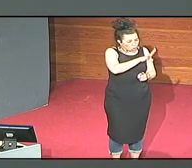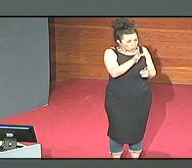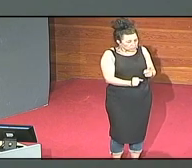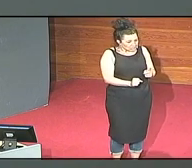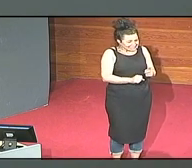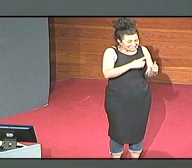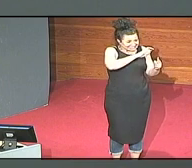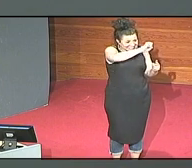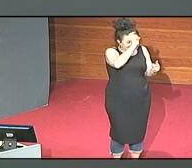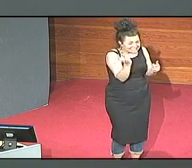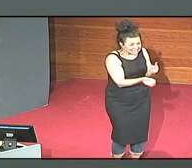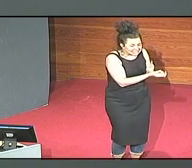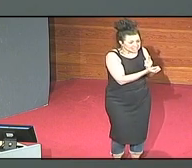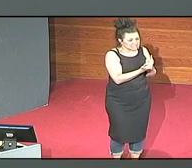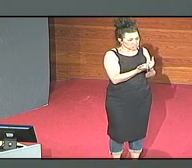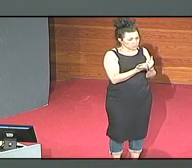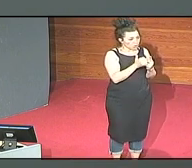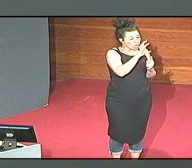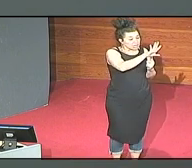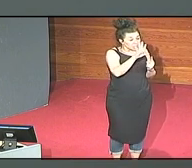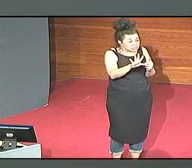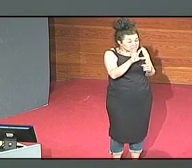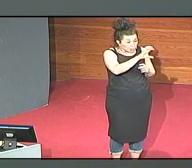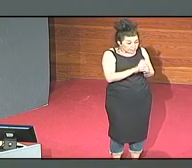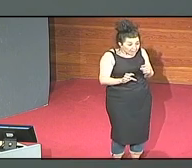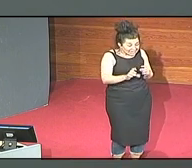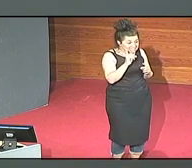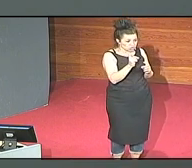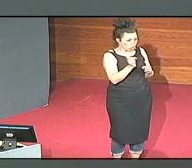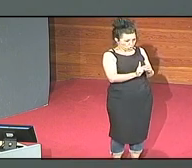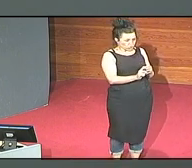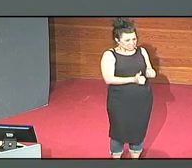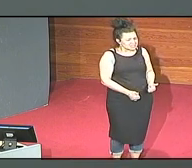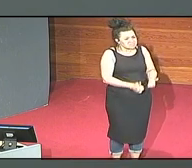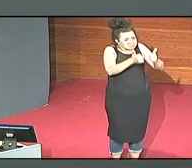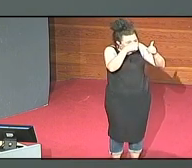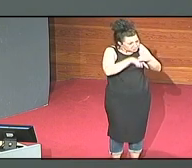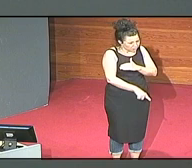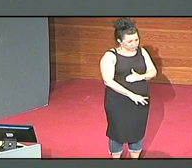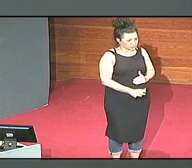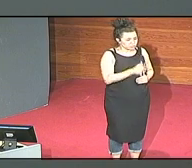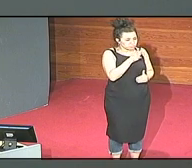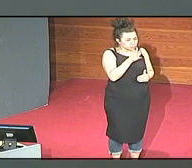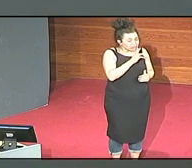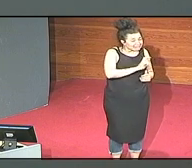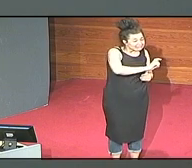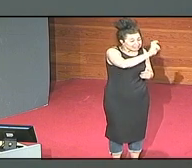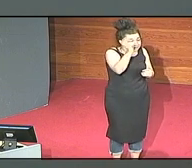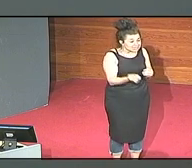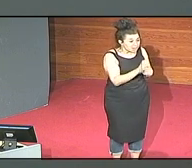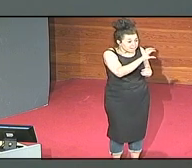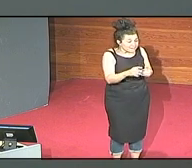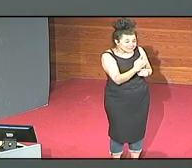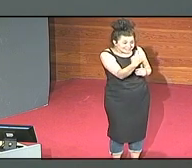cuestión de 55 países es muchísimo más que 55 países porque la diversidad en cada uno de ellos